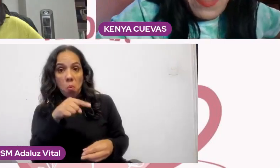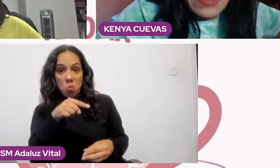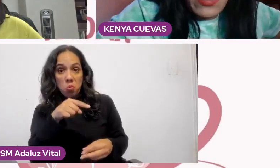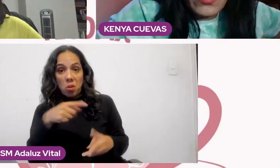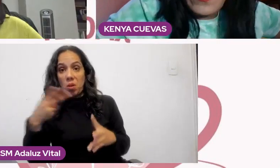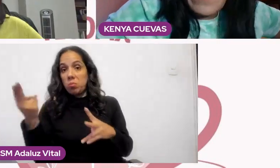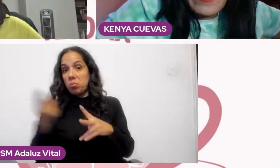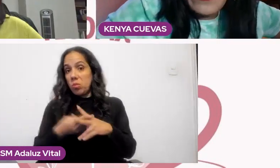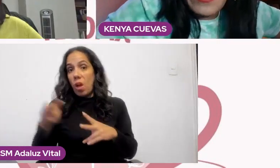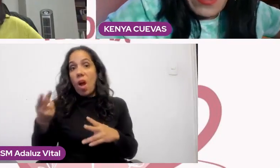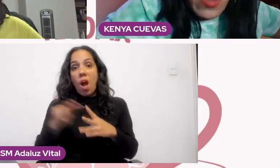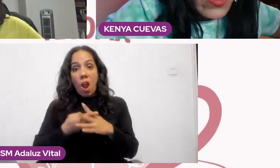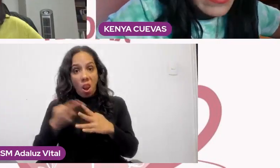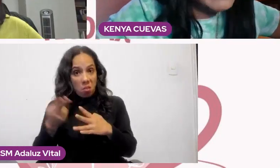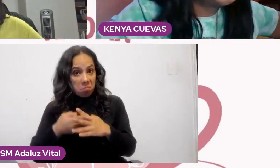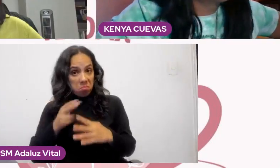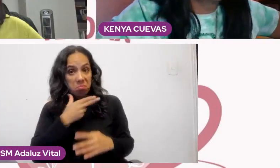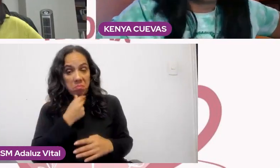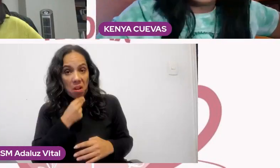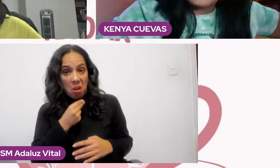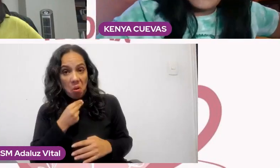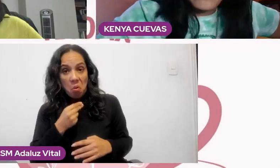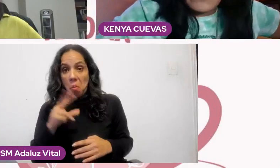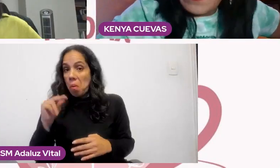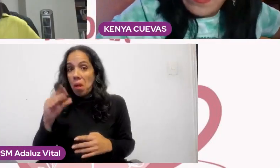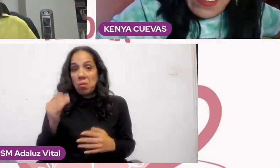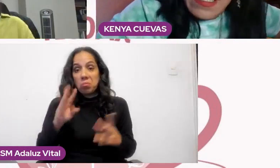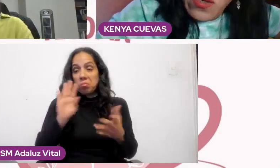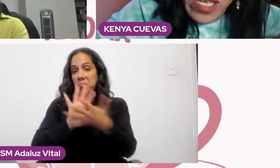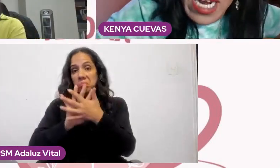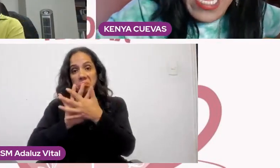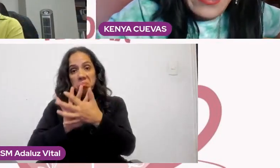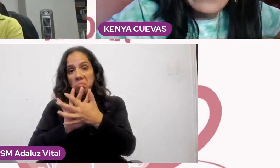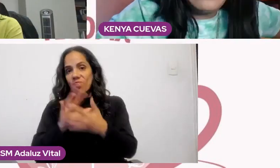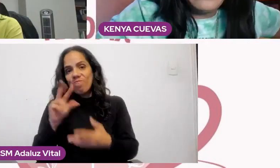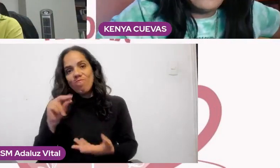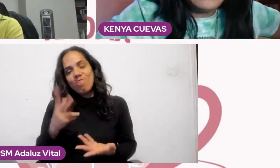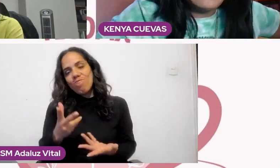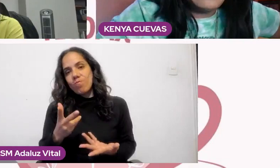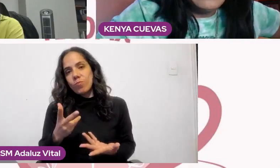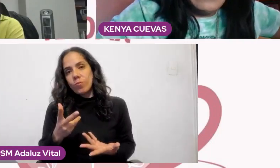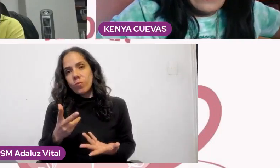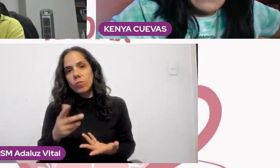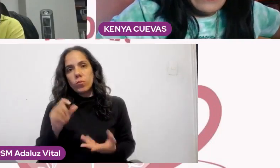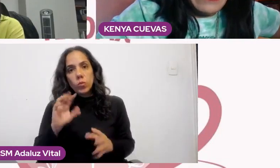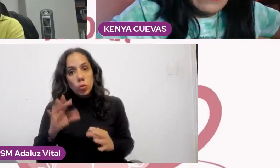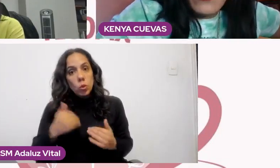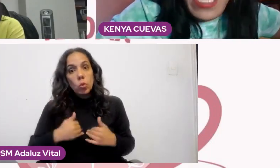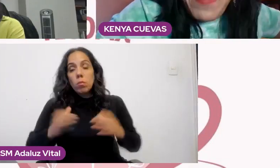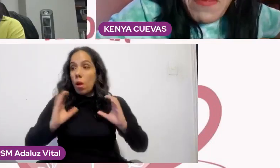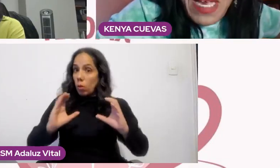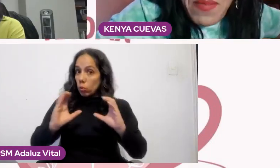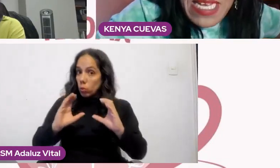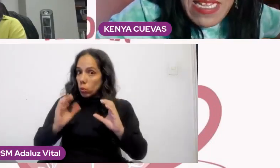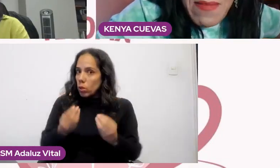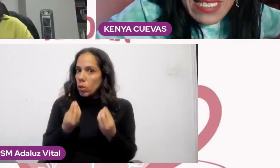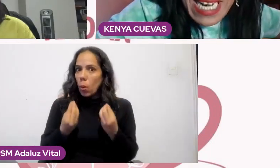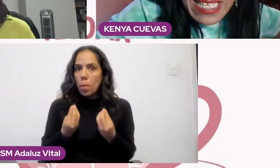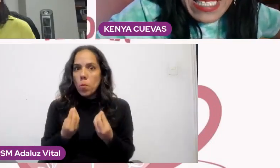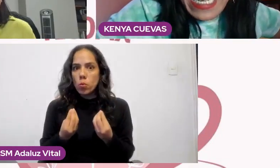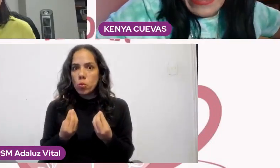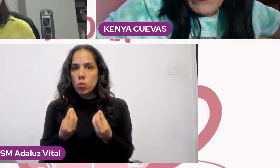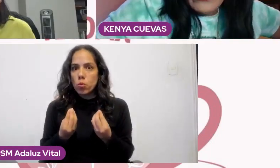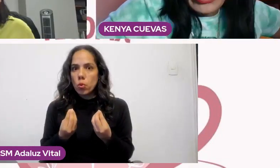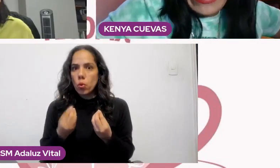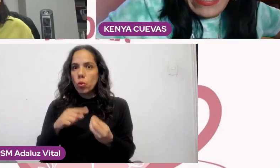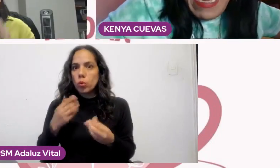de reaprehensión todavía no se ejecuta. Yo sigo con medidas cautelares, ¿no? Soy la primer víctima